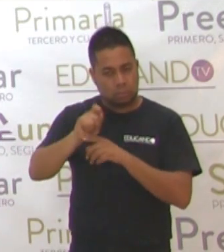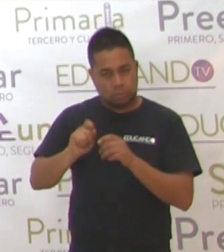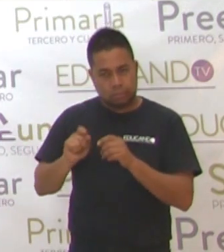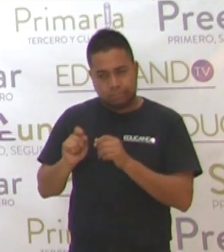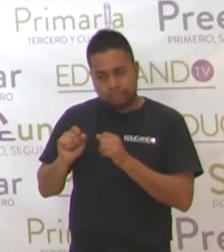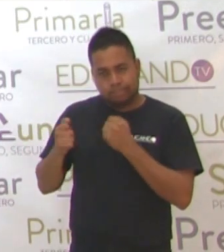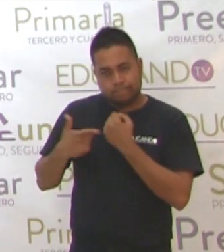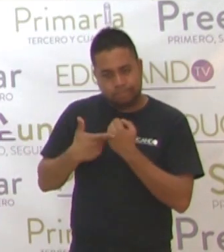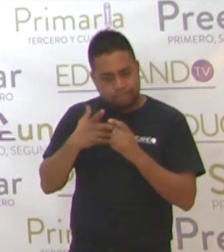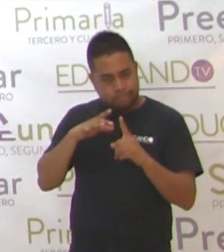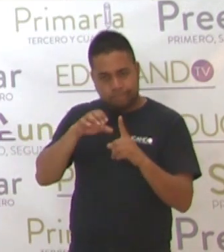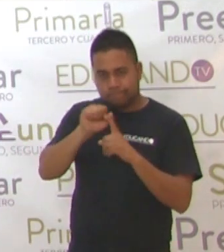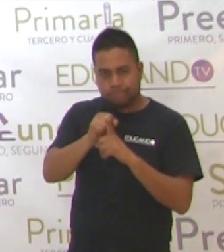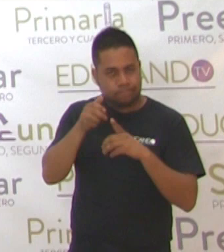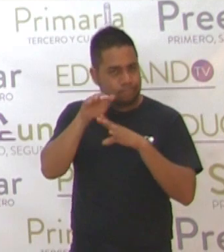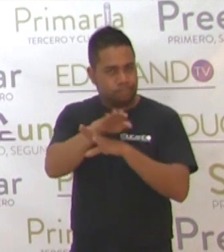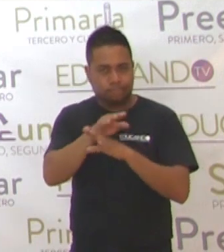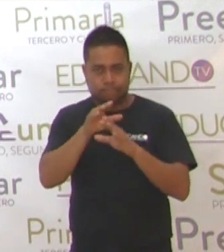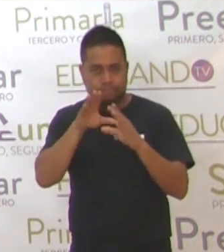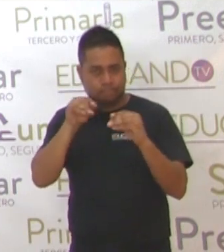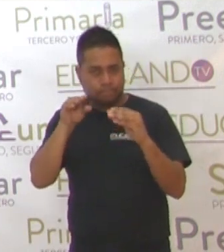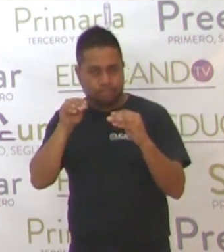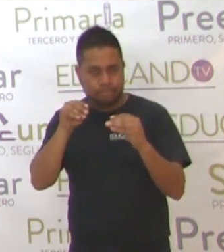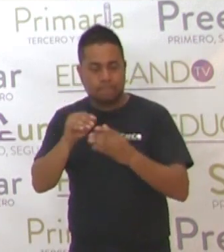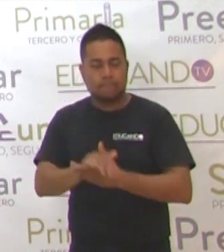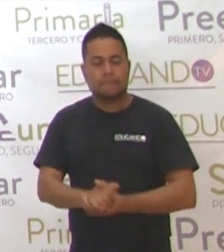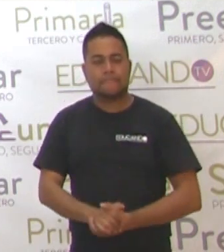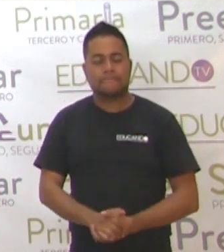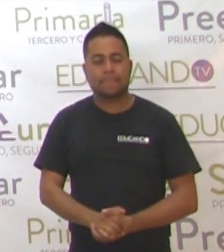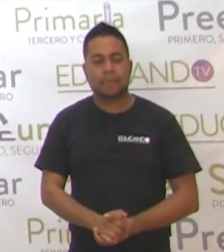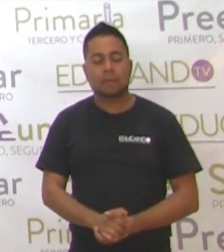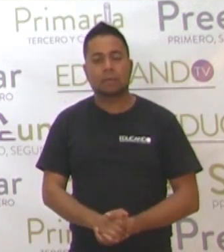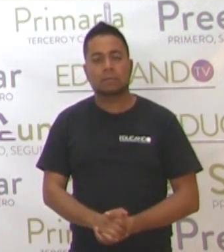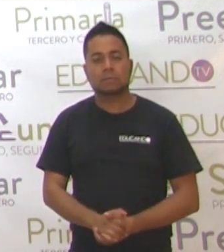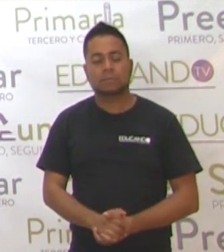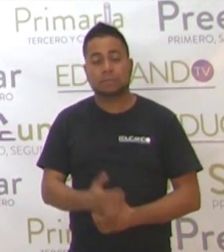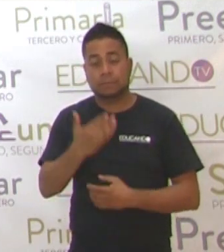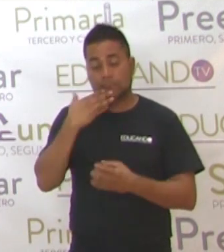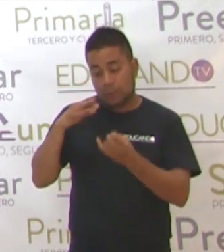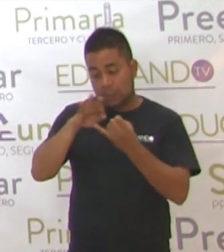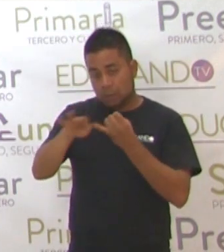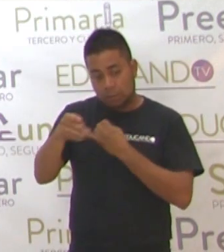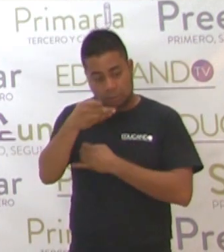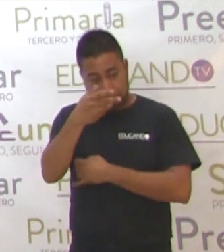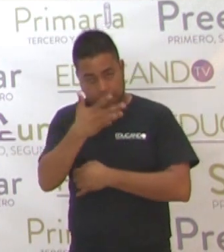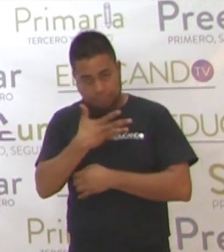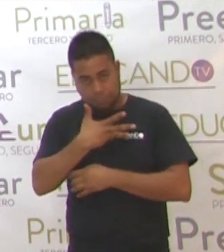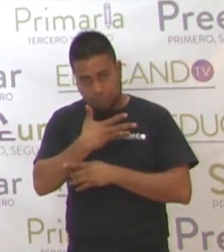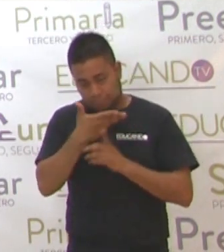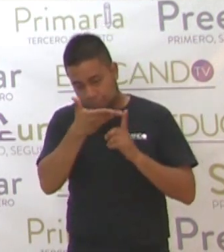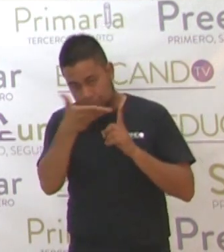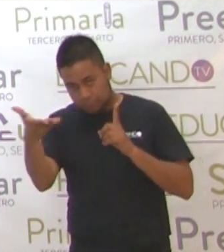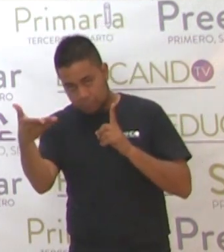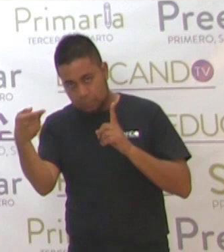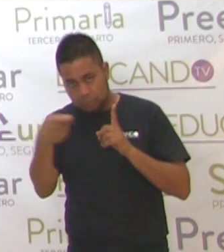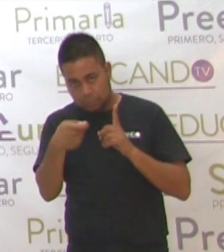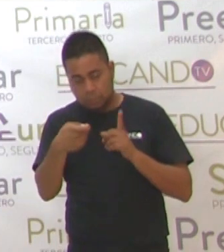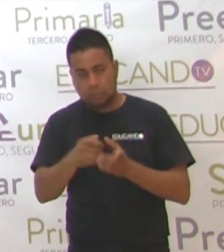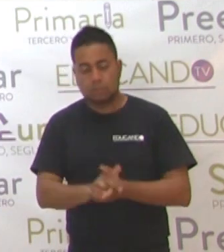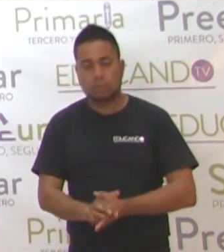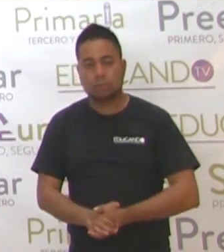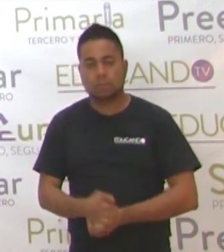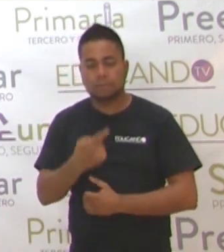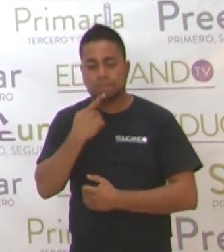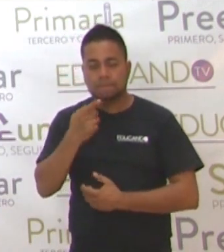conversación muy bien vamos con la última esta que tenemos acá y